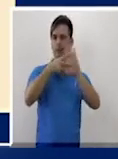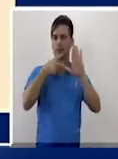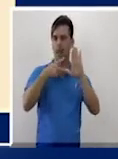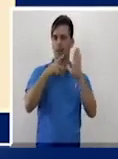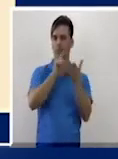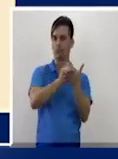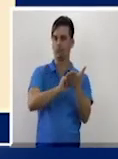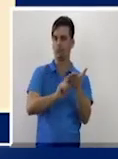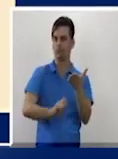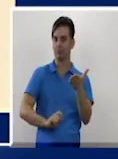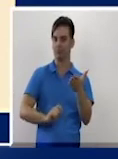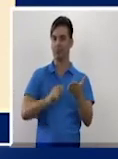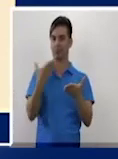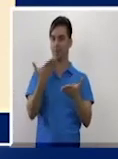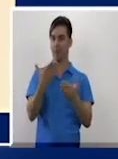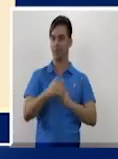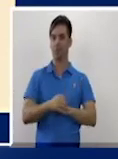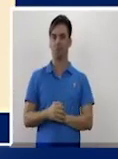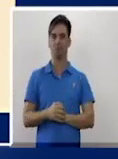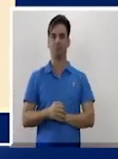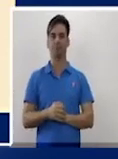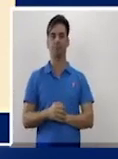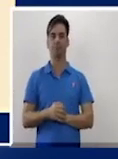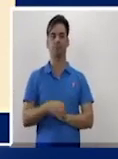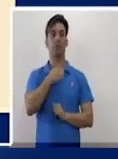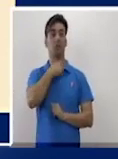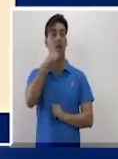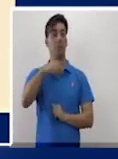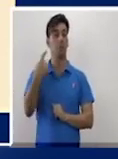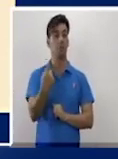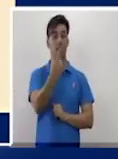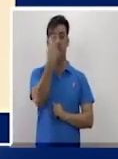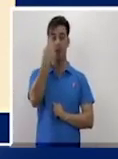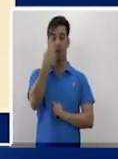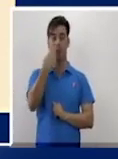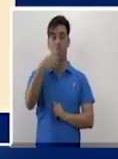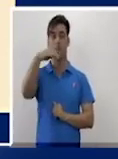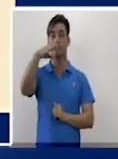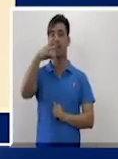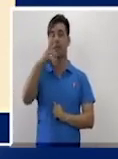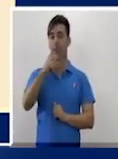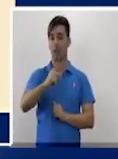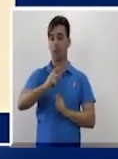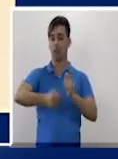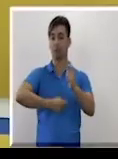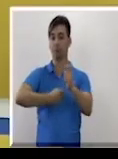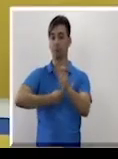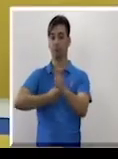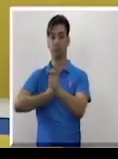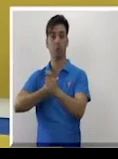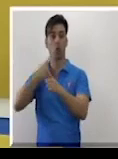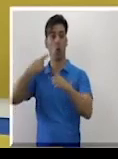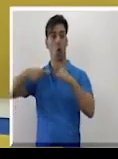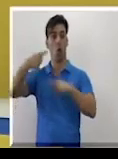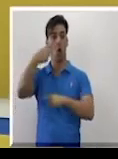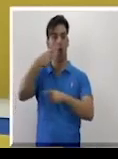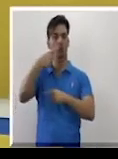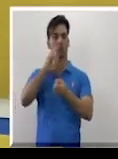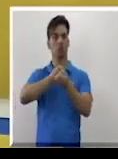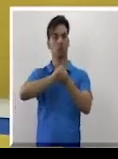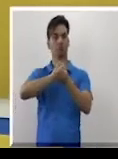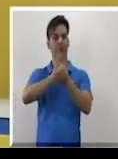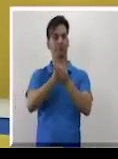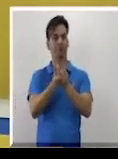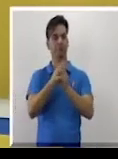el primero, la matemática en la batalla por el COVID-19. De eso tienes ya vivencias en las